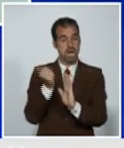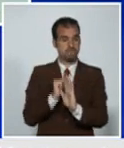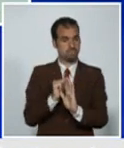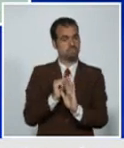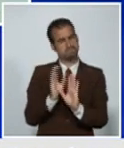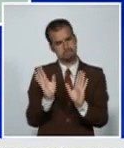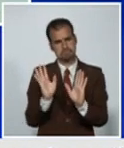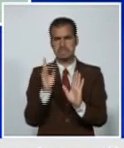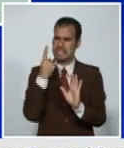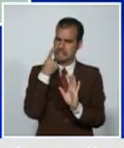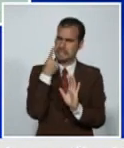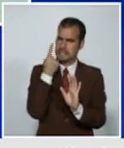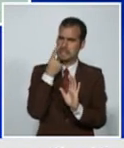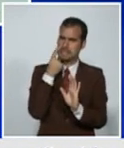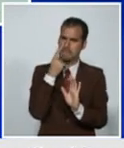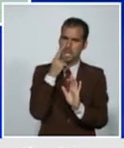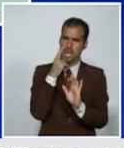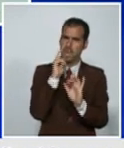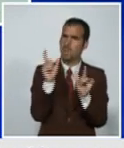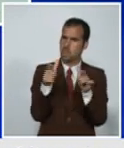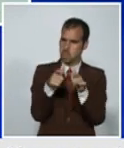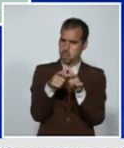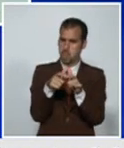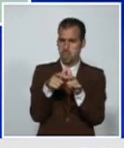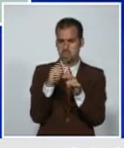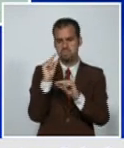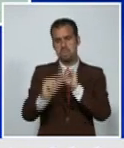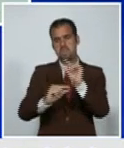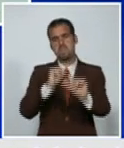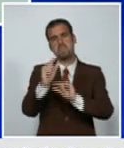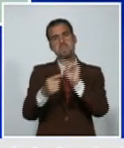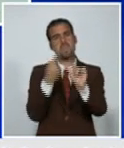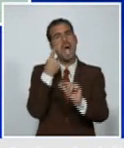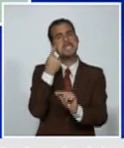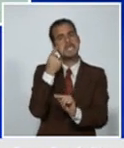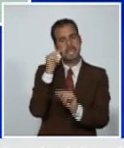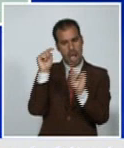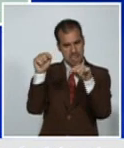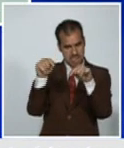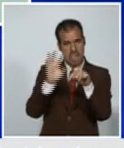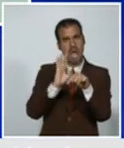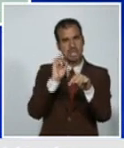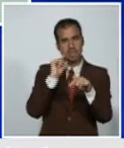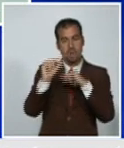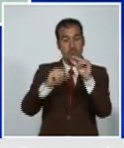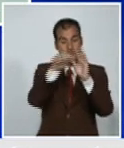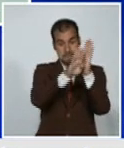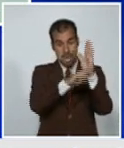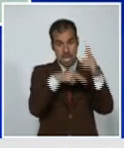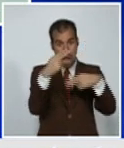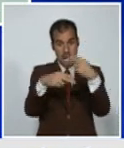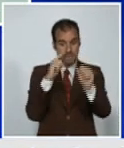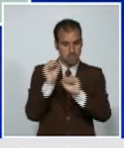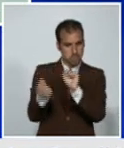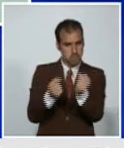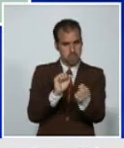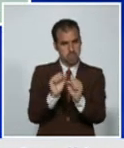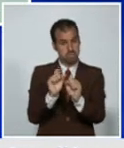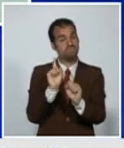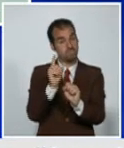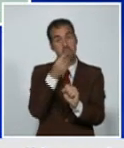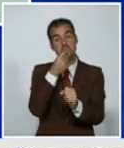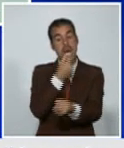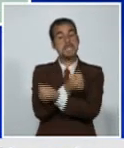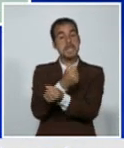realmente ha ido demostrando que con las acciones va controlándola, aunque todavía con riesgo de